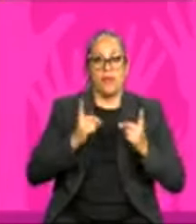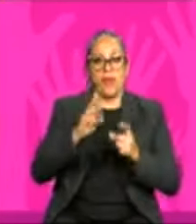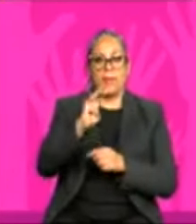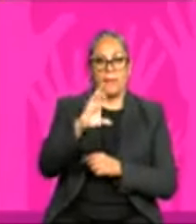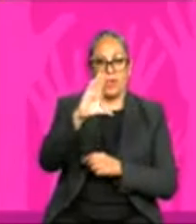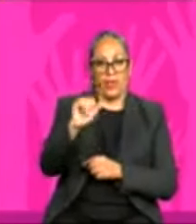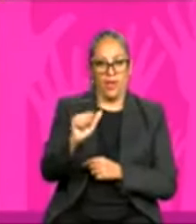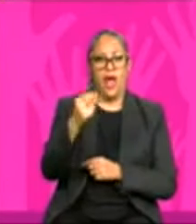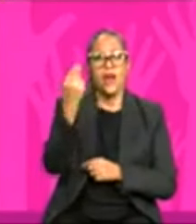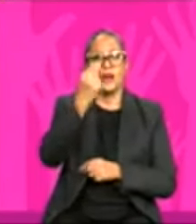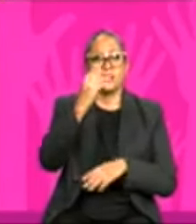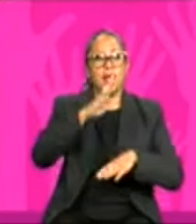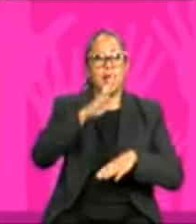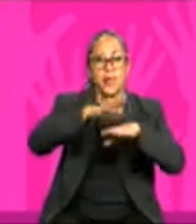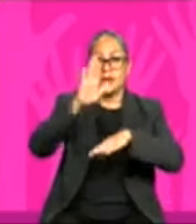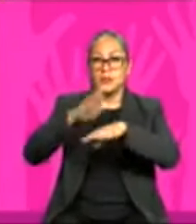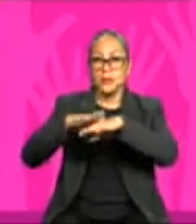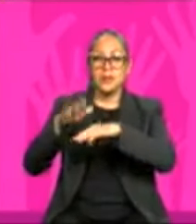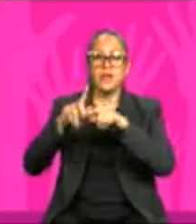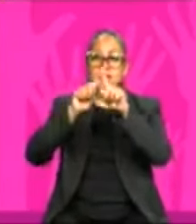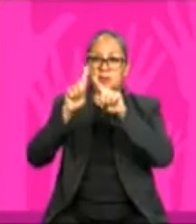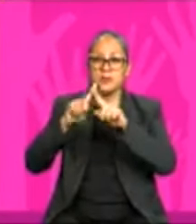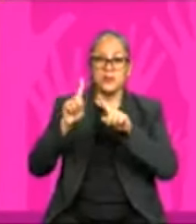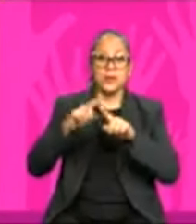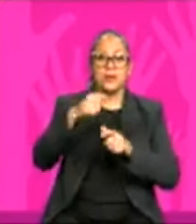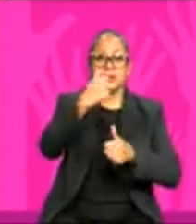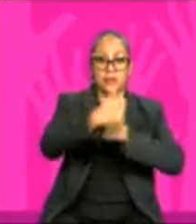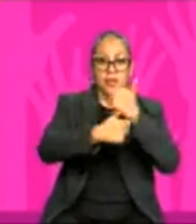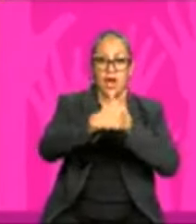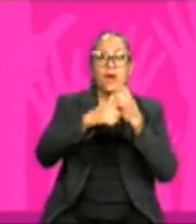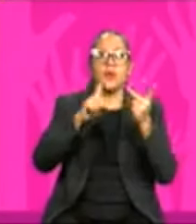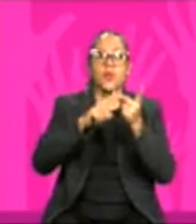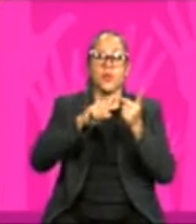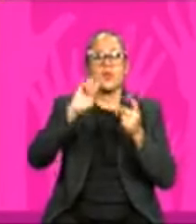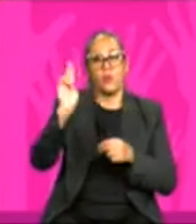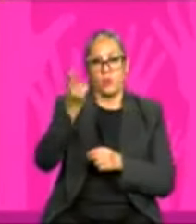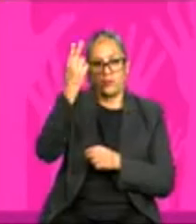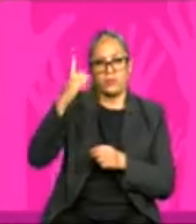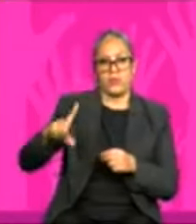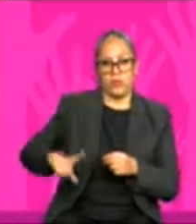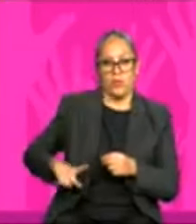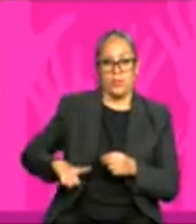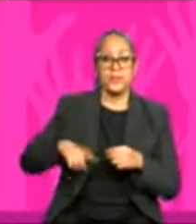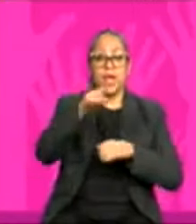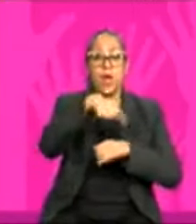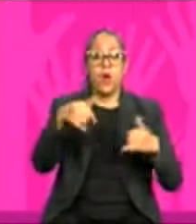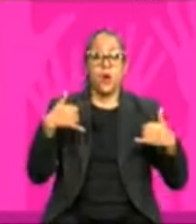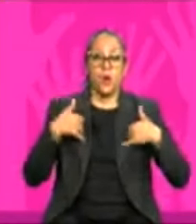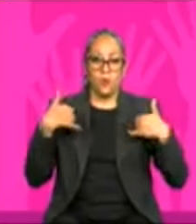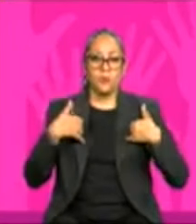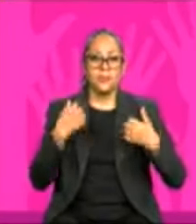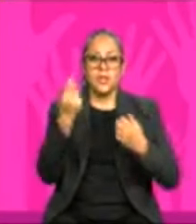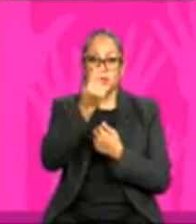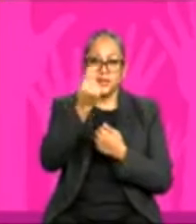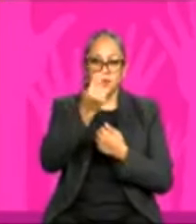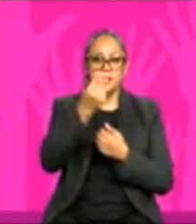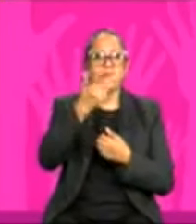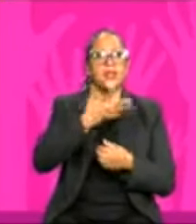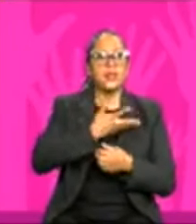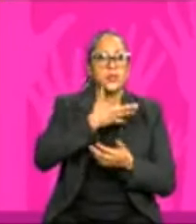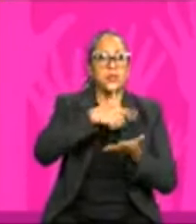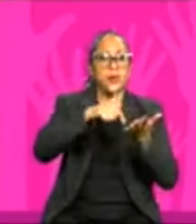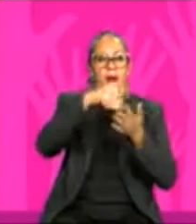la oferta educativa en universidades públicas. Las juventudes van a tener espacios para estudiar sí